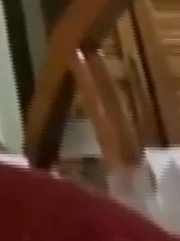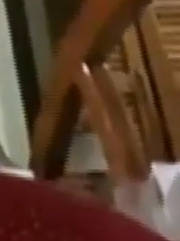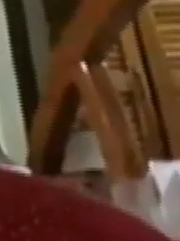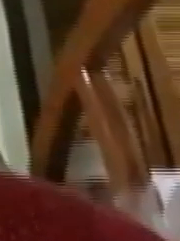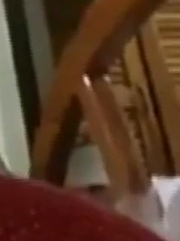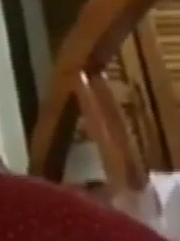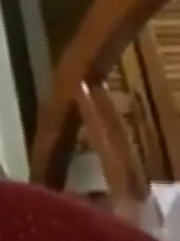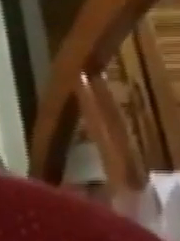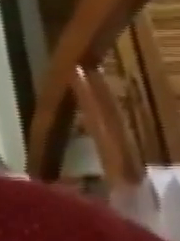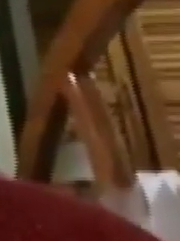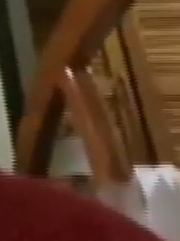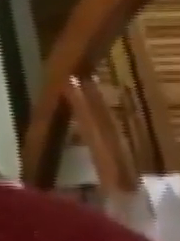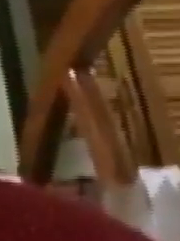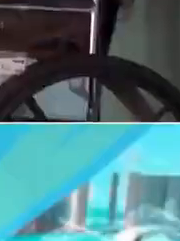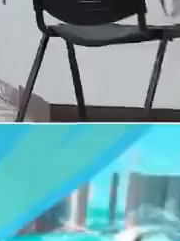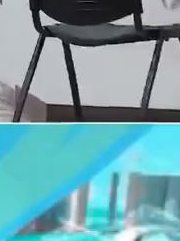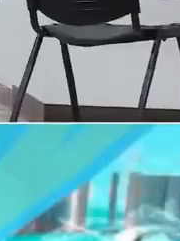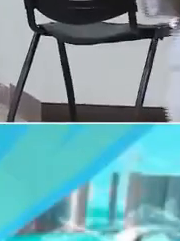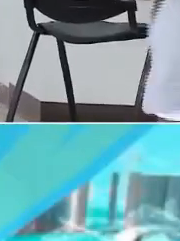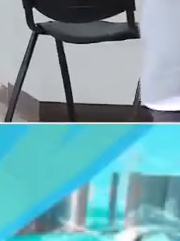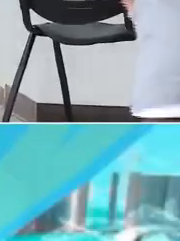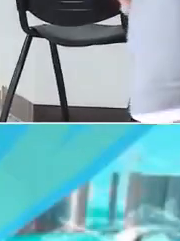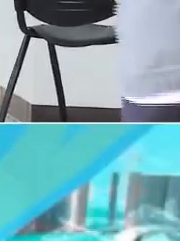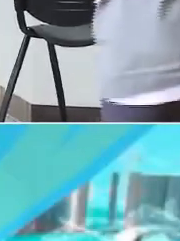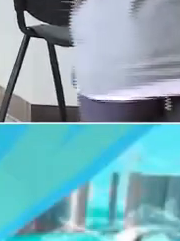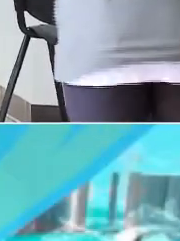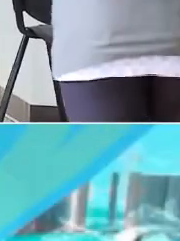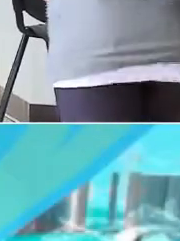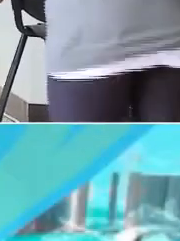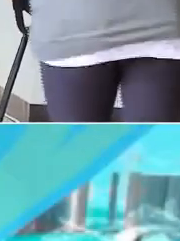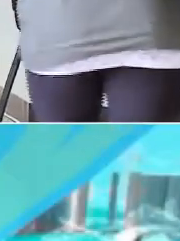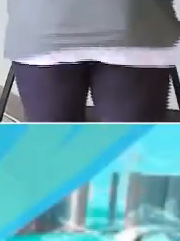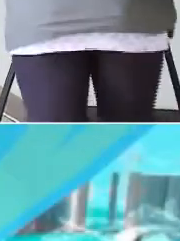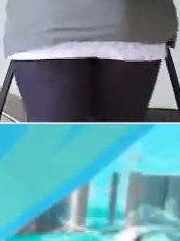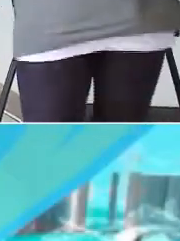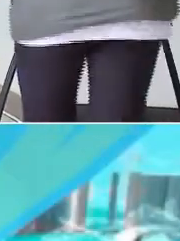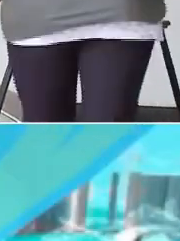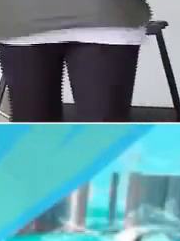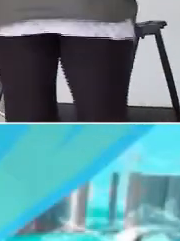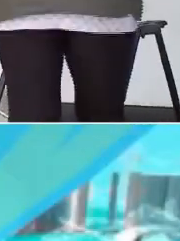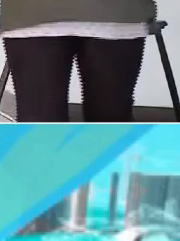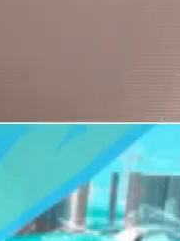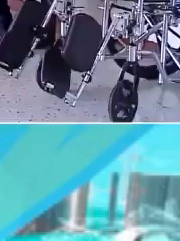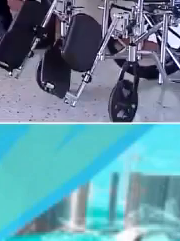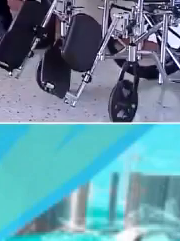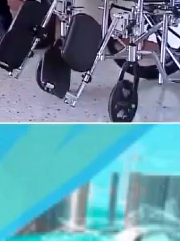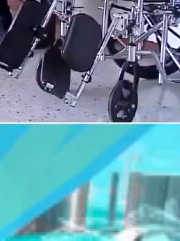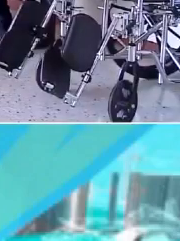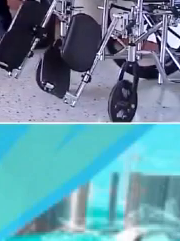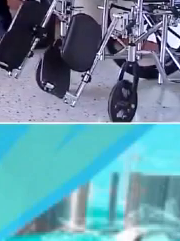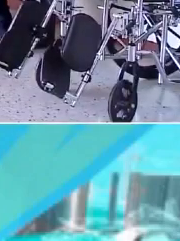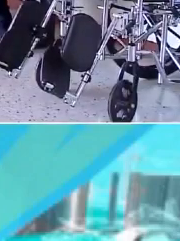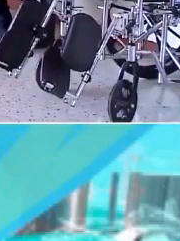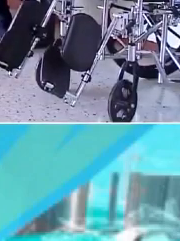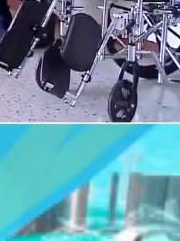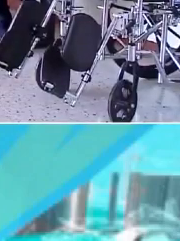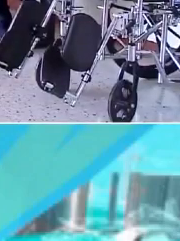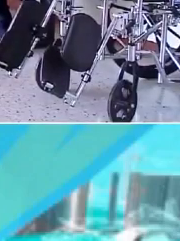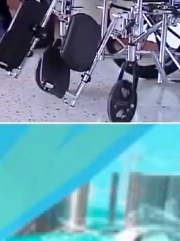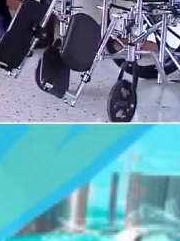del personal de enfermería y posteriormente también en algunos usuarios en algunas de las usuarias que empezaron a tener